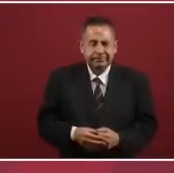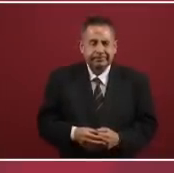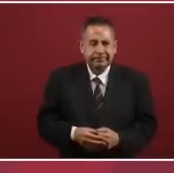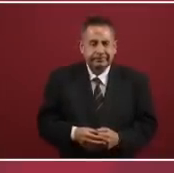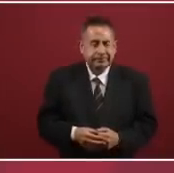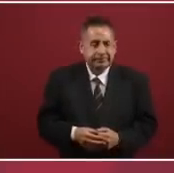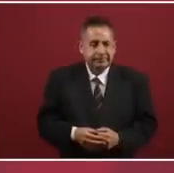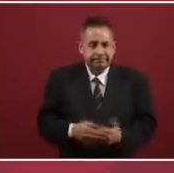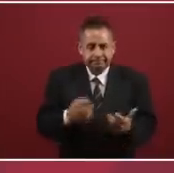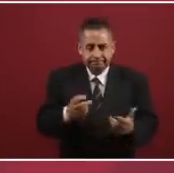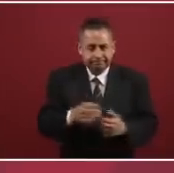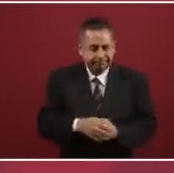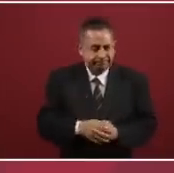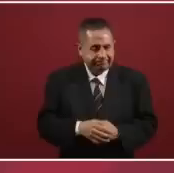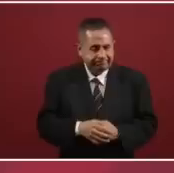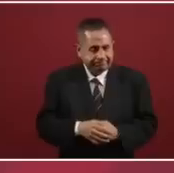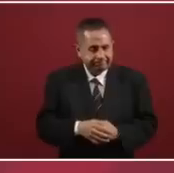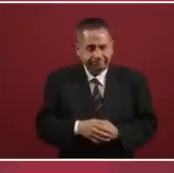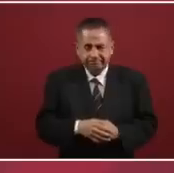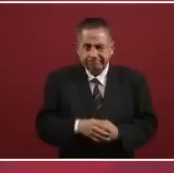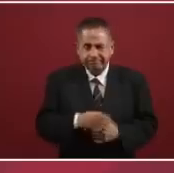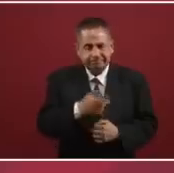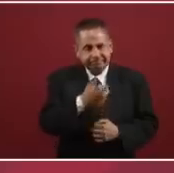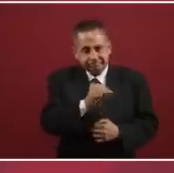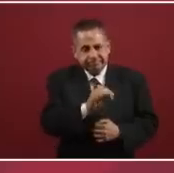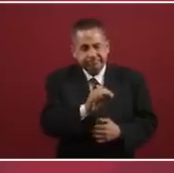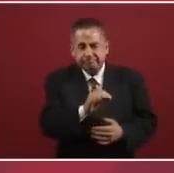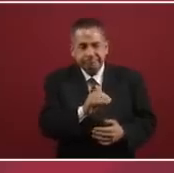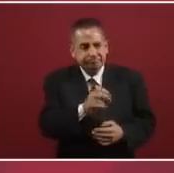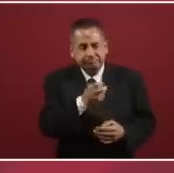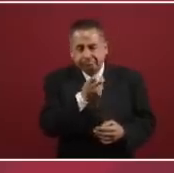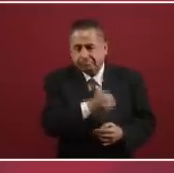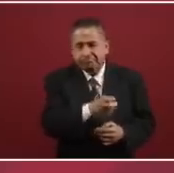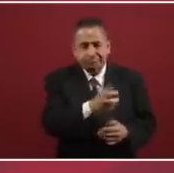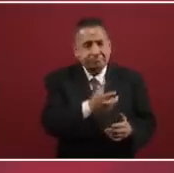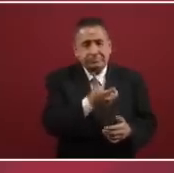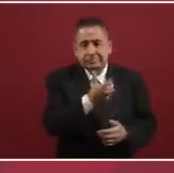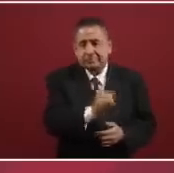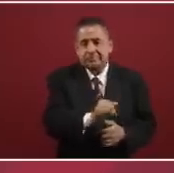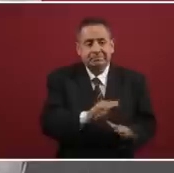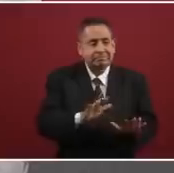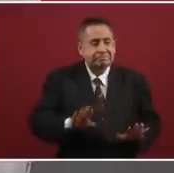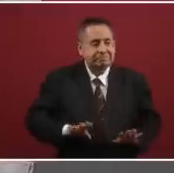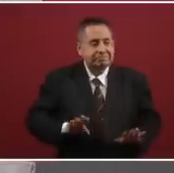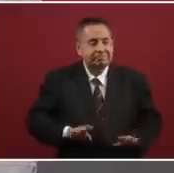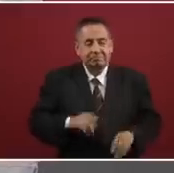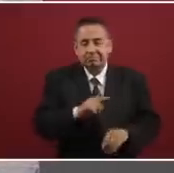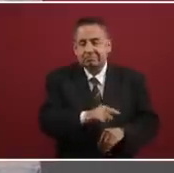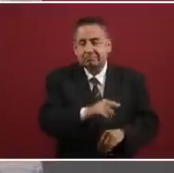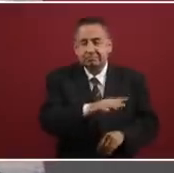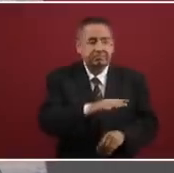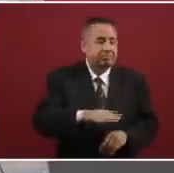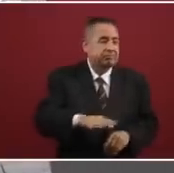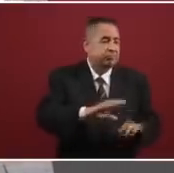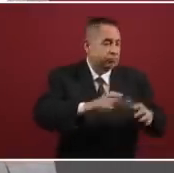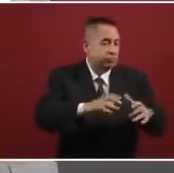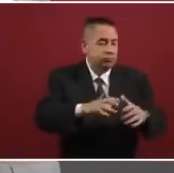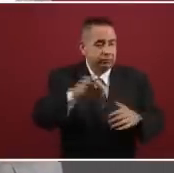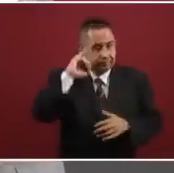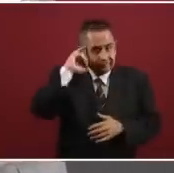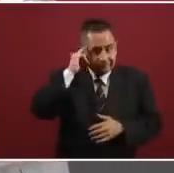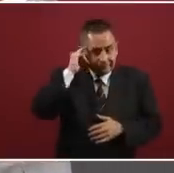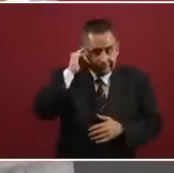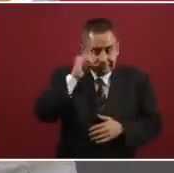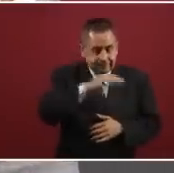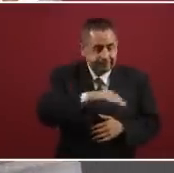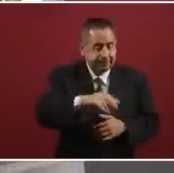el signo, lo peculiar en las comunidades indígenas